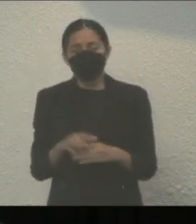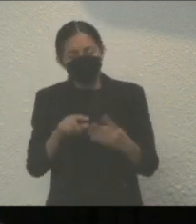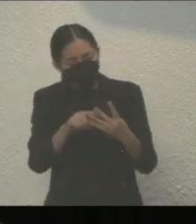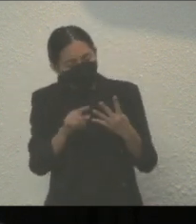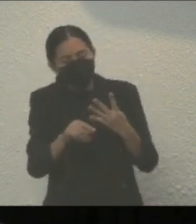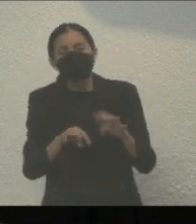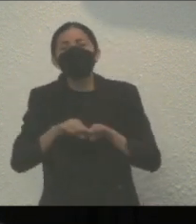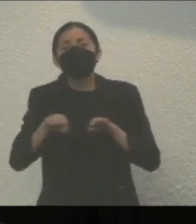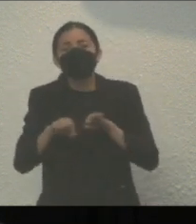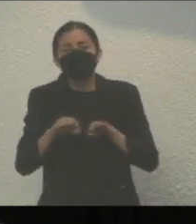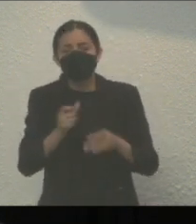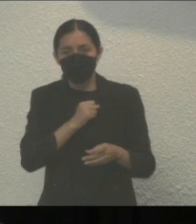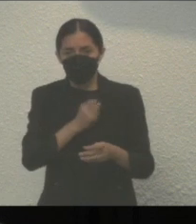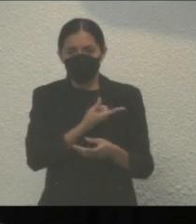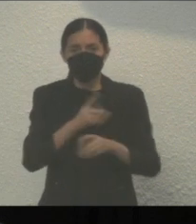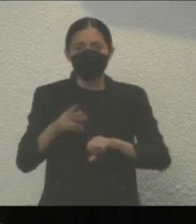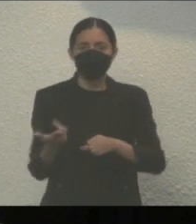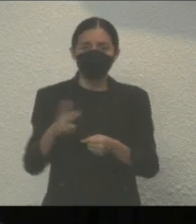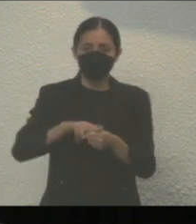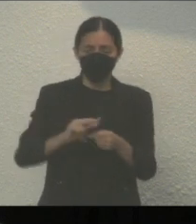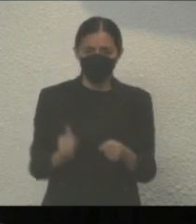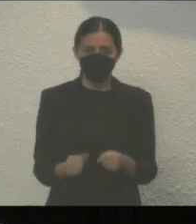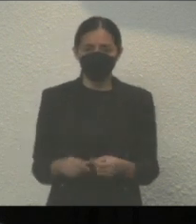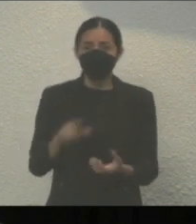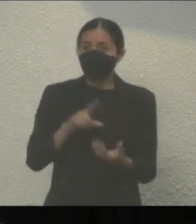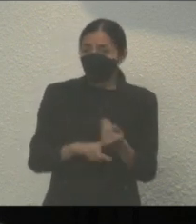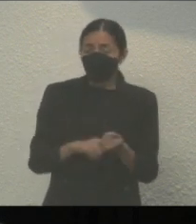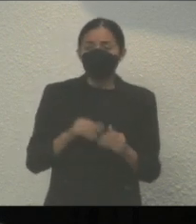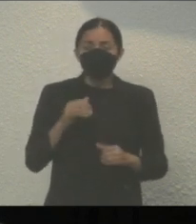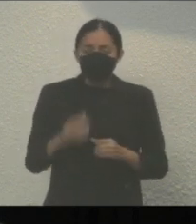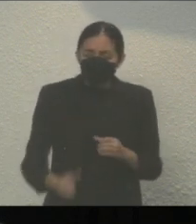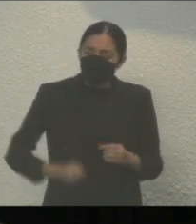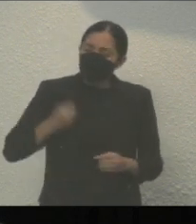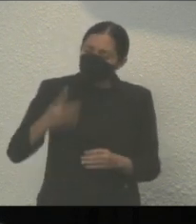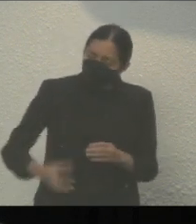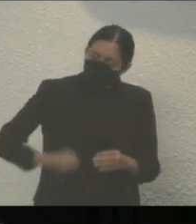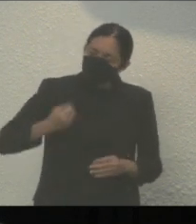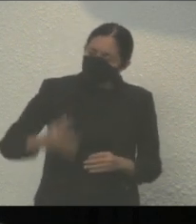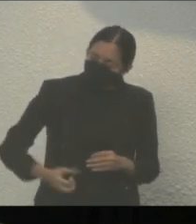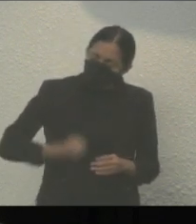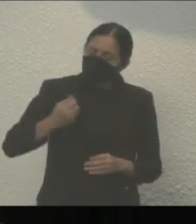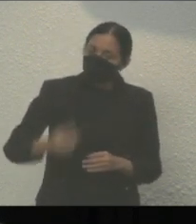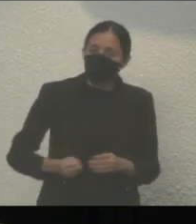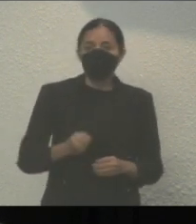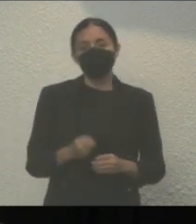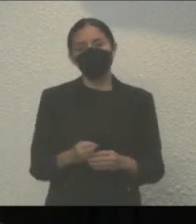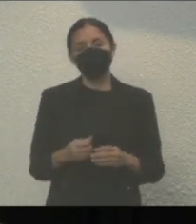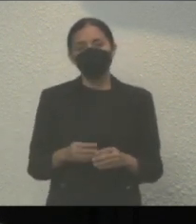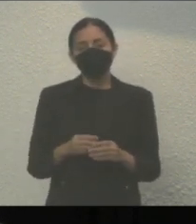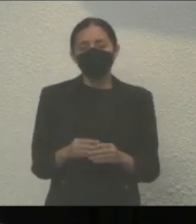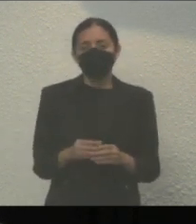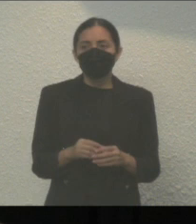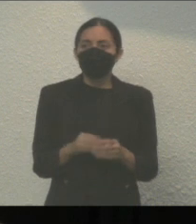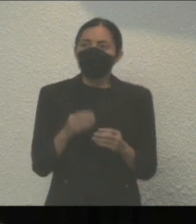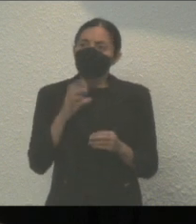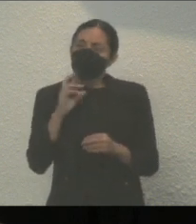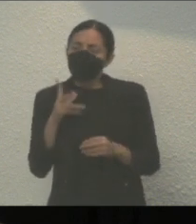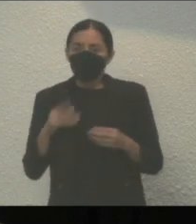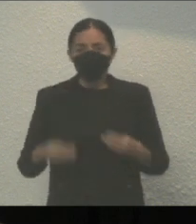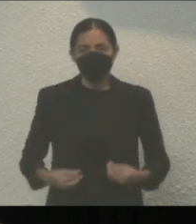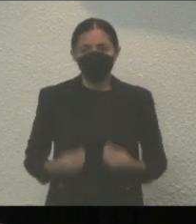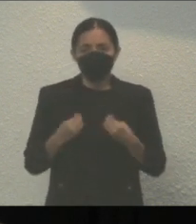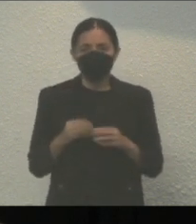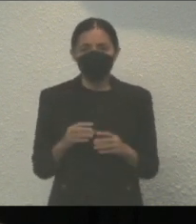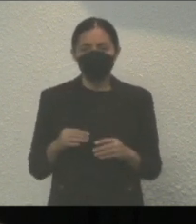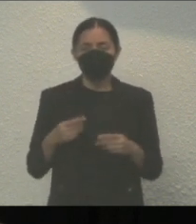intendentes, administrativos, por luchar día a día para lograr el bienestar de los quintanarruenses. Gracias